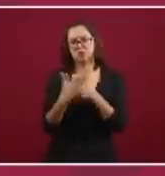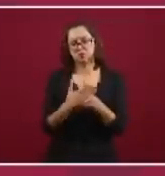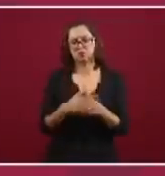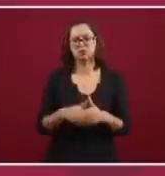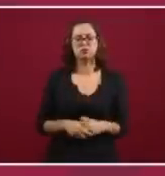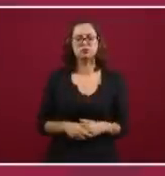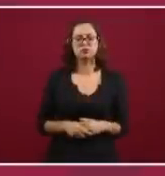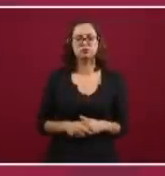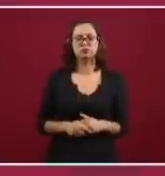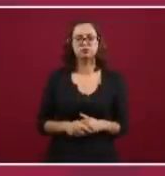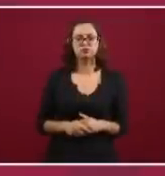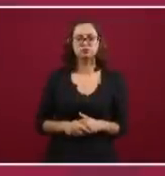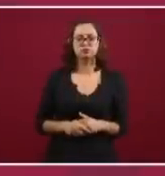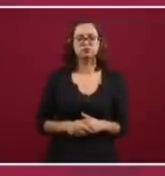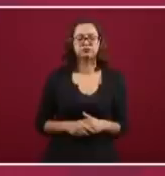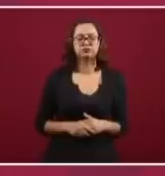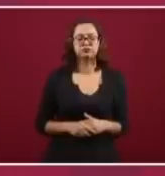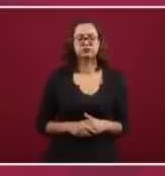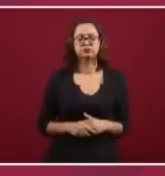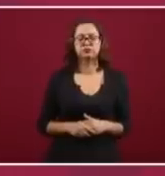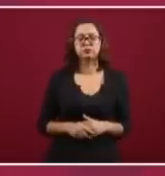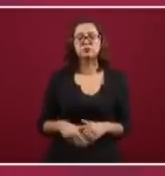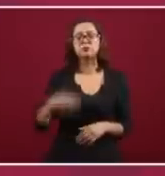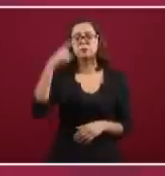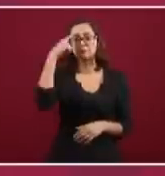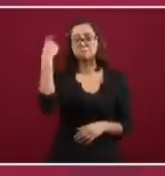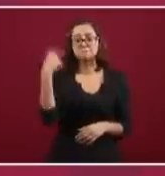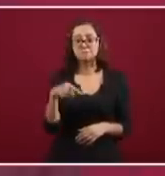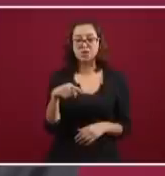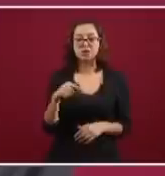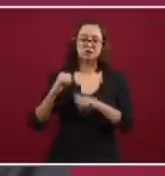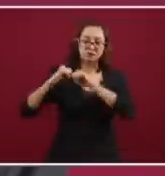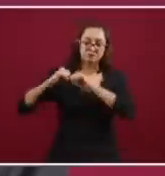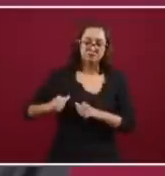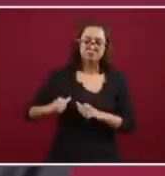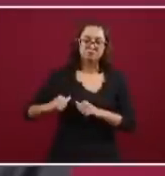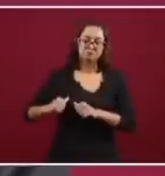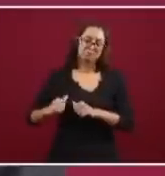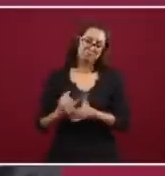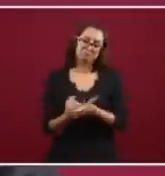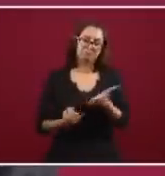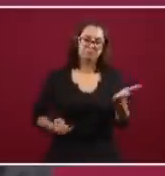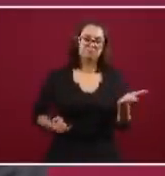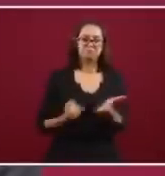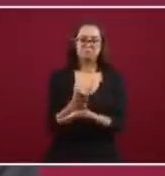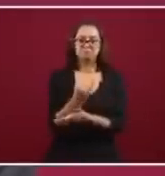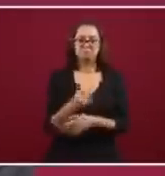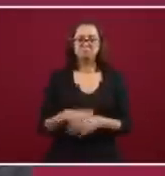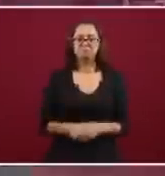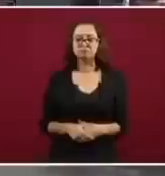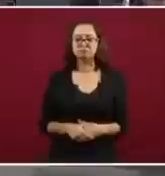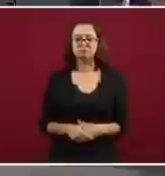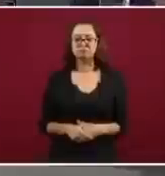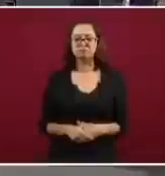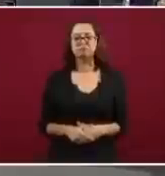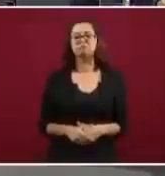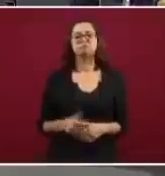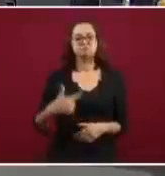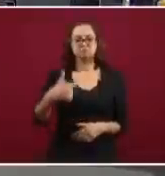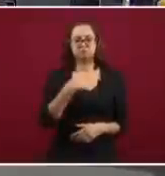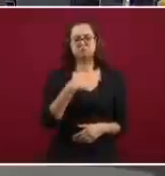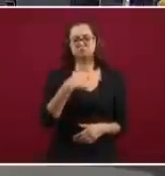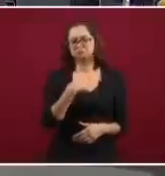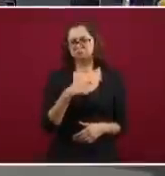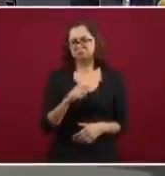este reporte para que la autoridad competente resuelva. Y yo estoy también